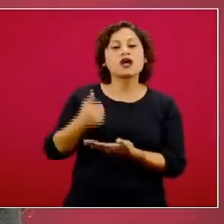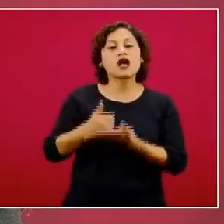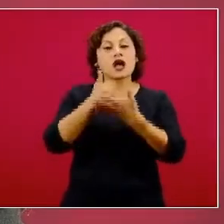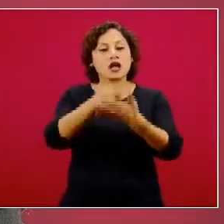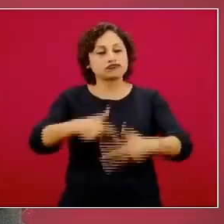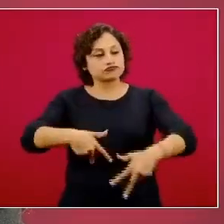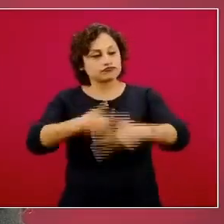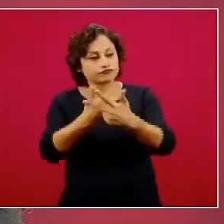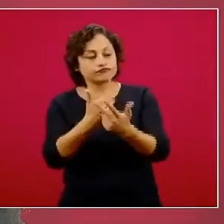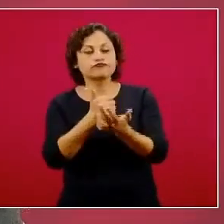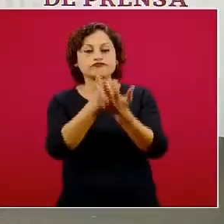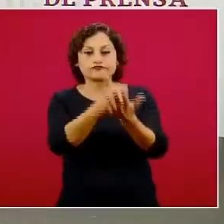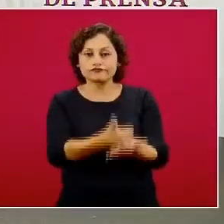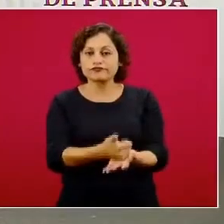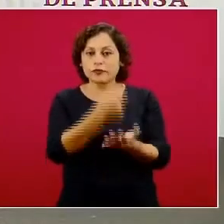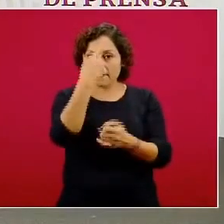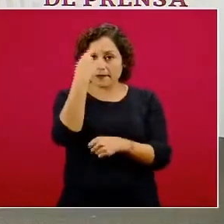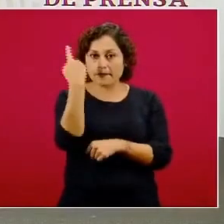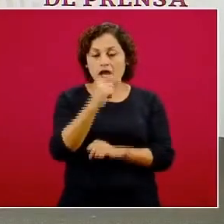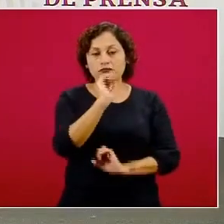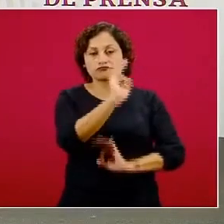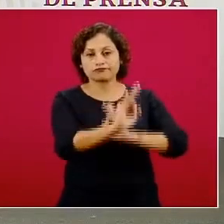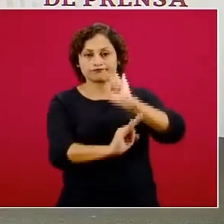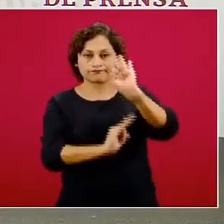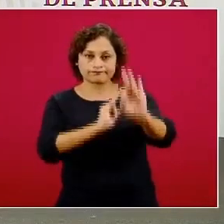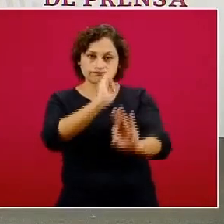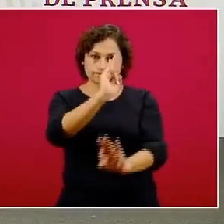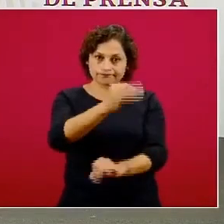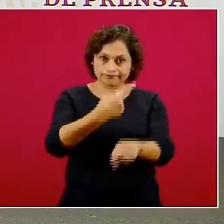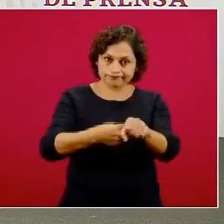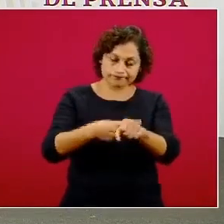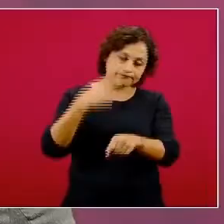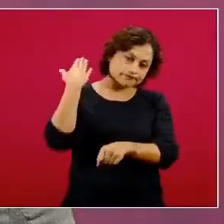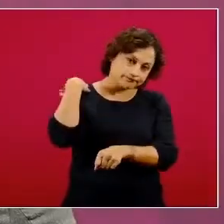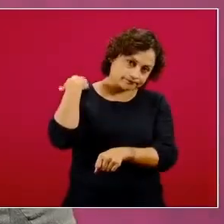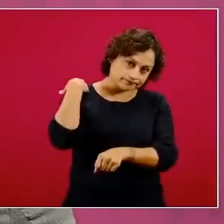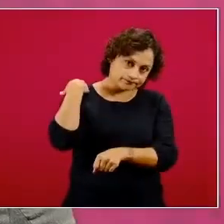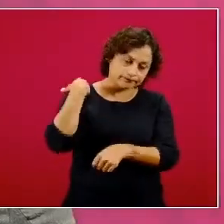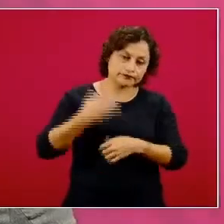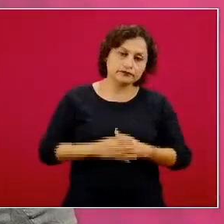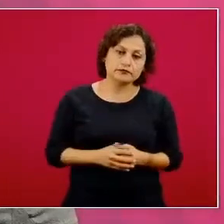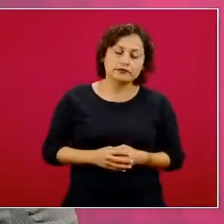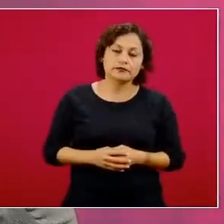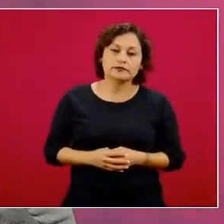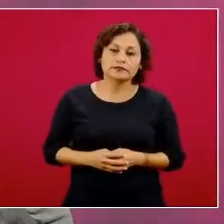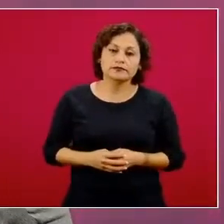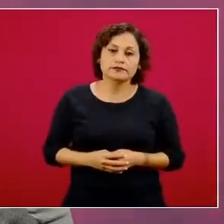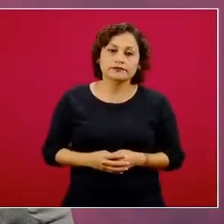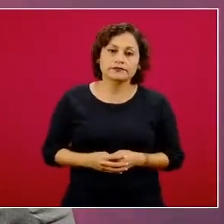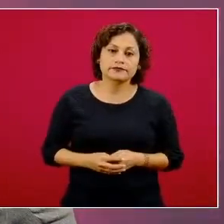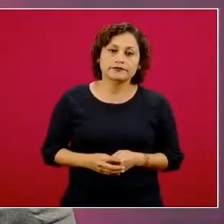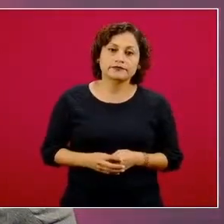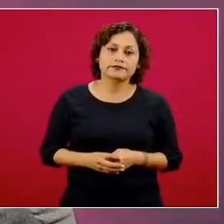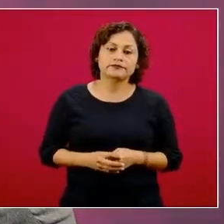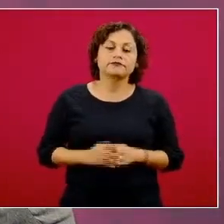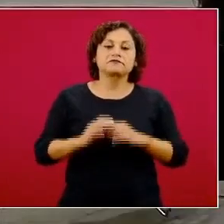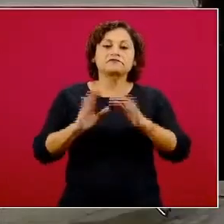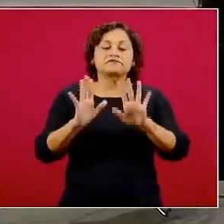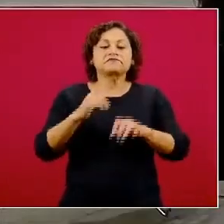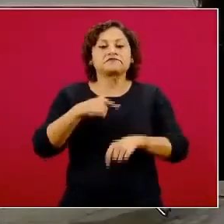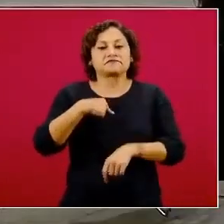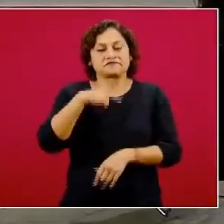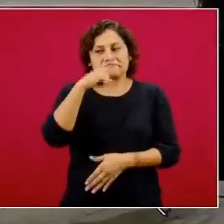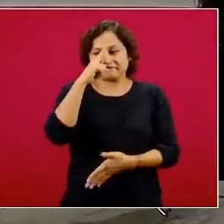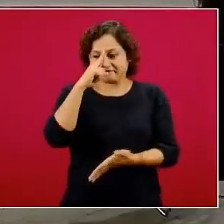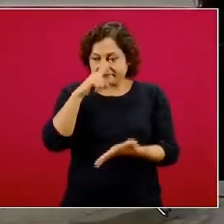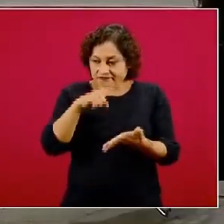más experiencia en este tipo de rehabilitaciones. Yo creo que vamos a tener la